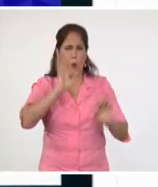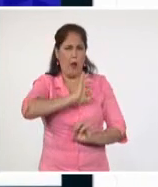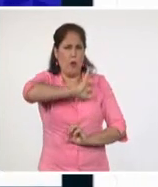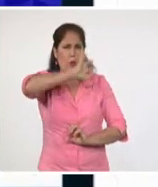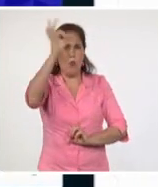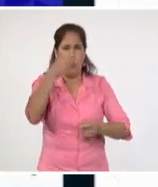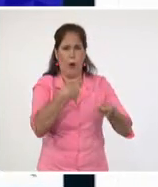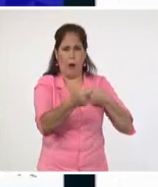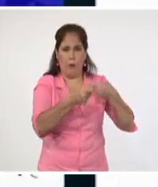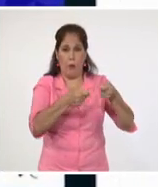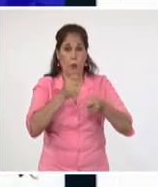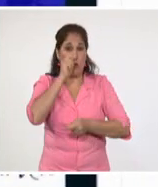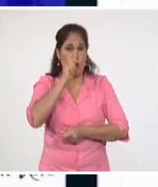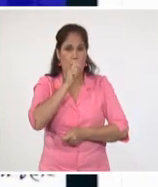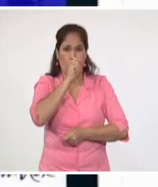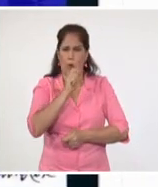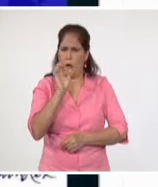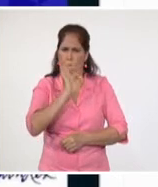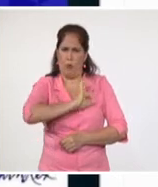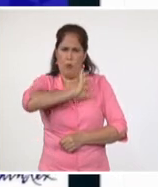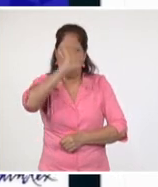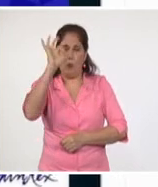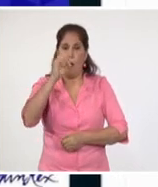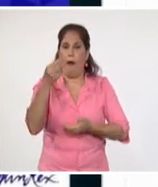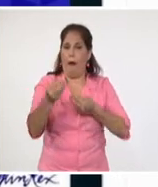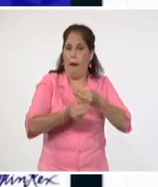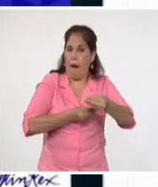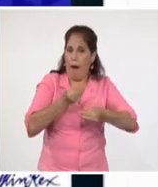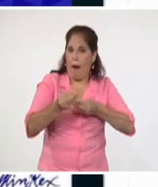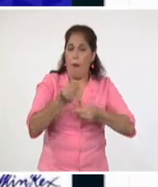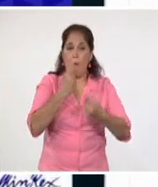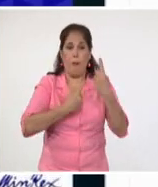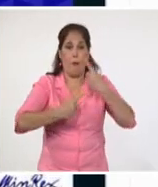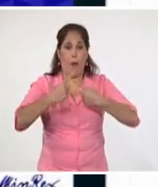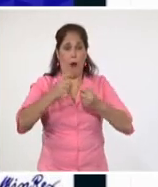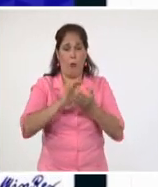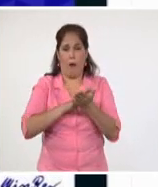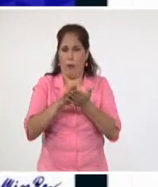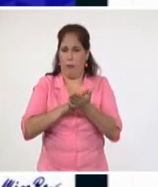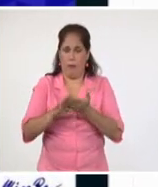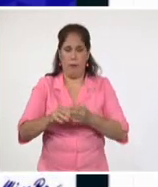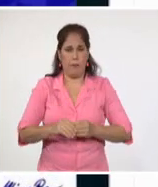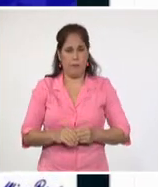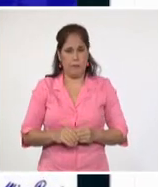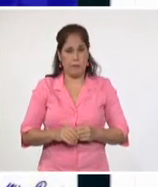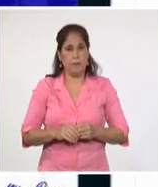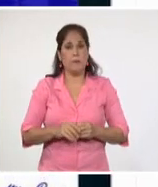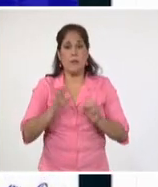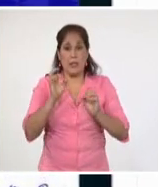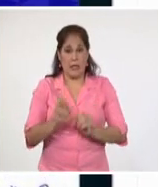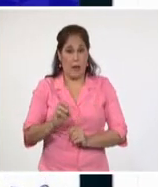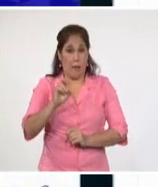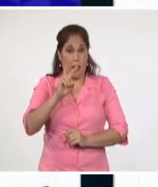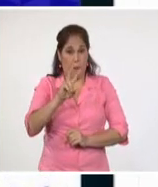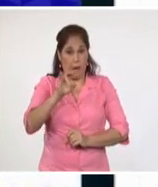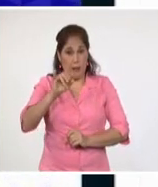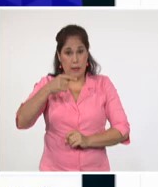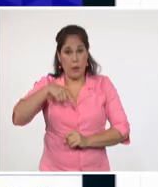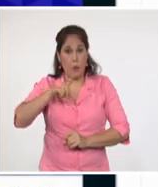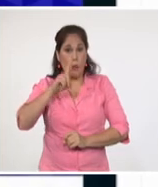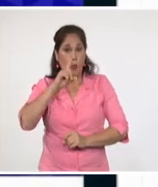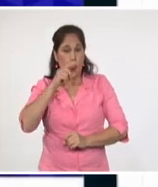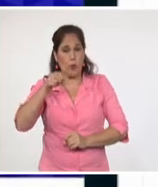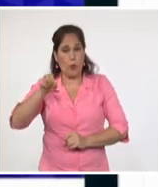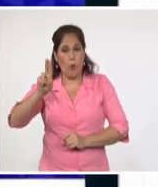utilizado jamás como depósito, tránsito o destino de este tipo de sustancias. Cada 26 de junio, Naciones